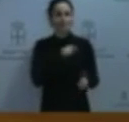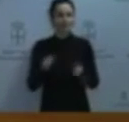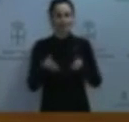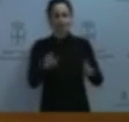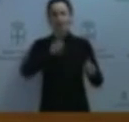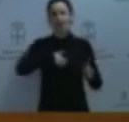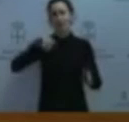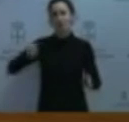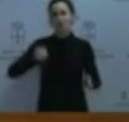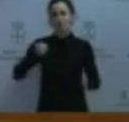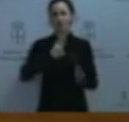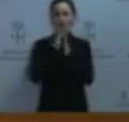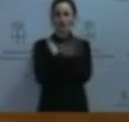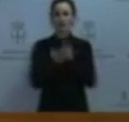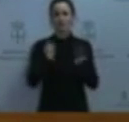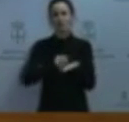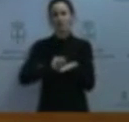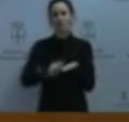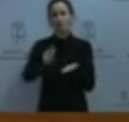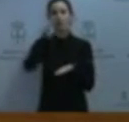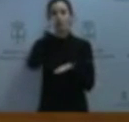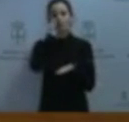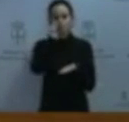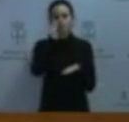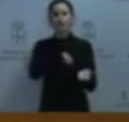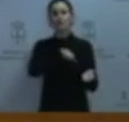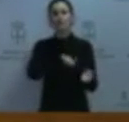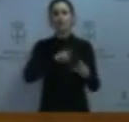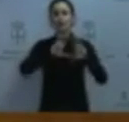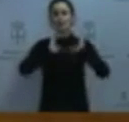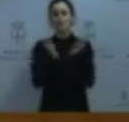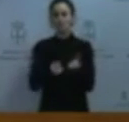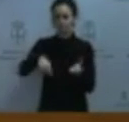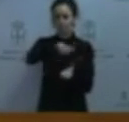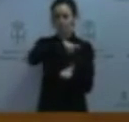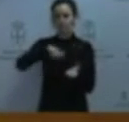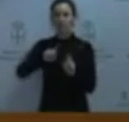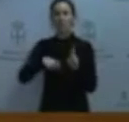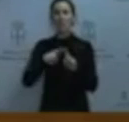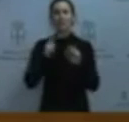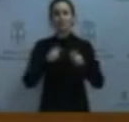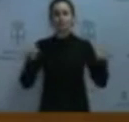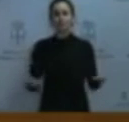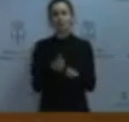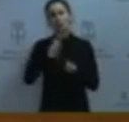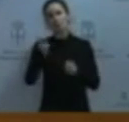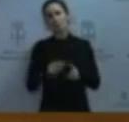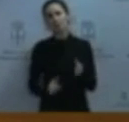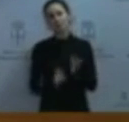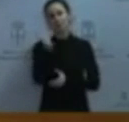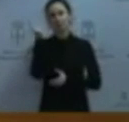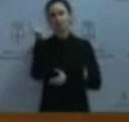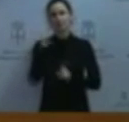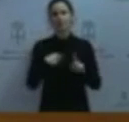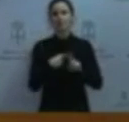de las oficinas de Tour España por el mundo, así como con otros vectores de promoción basadas en la innovación y en las